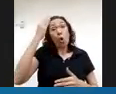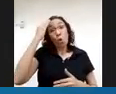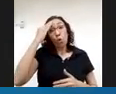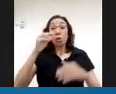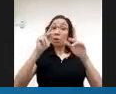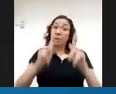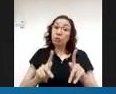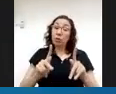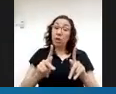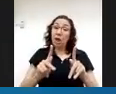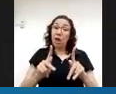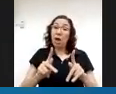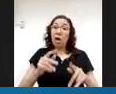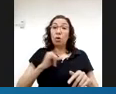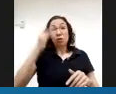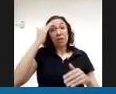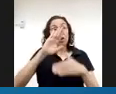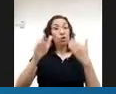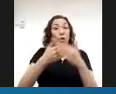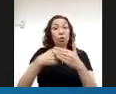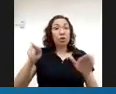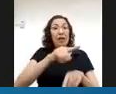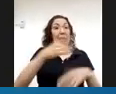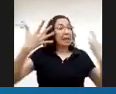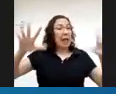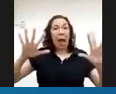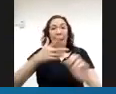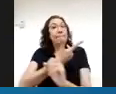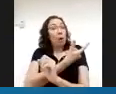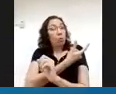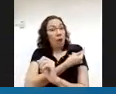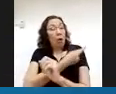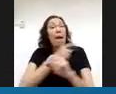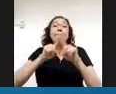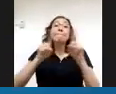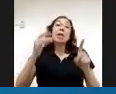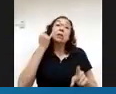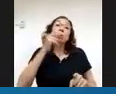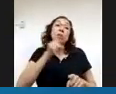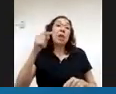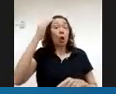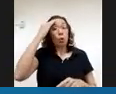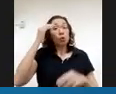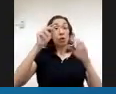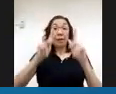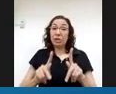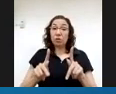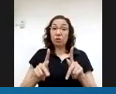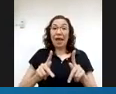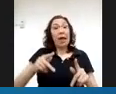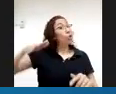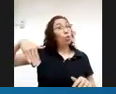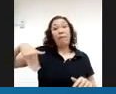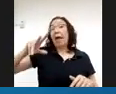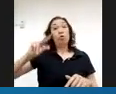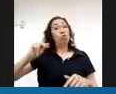alguien, yo sé que todos ustedes ya están vacunados, pero si conocen a alguien que no lo ha